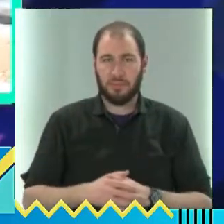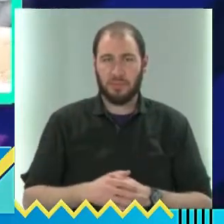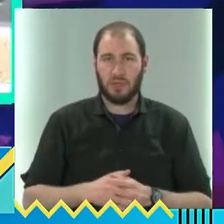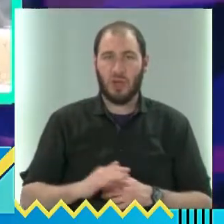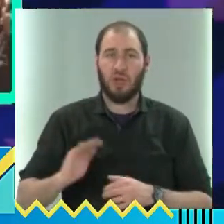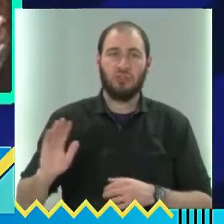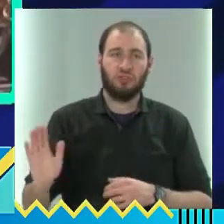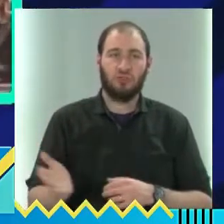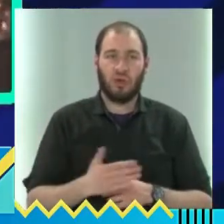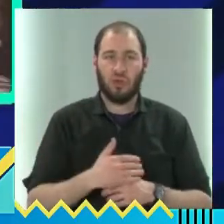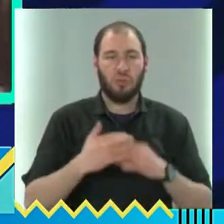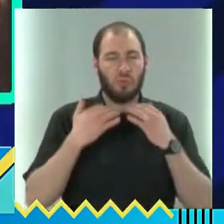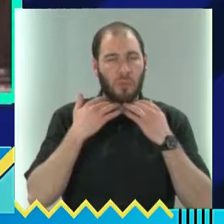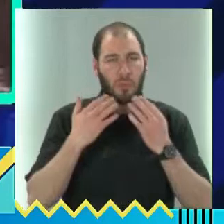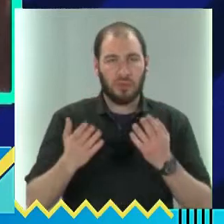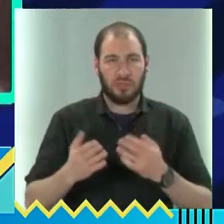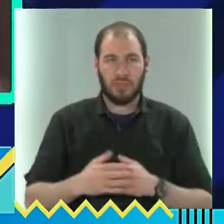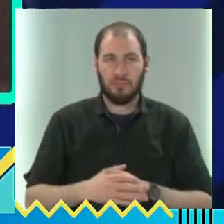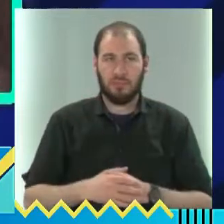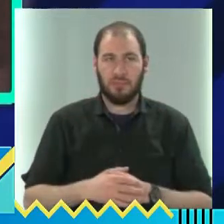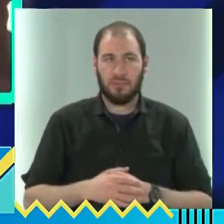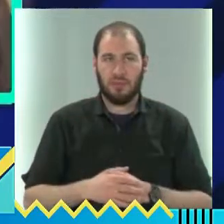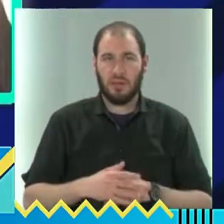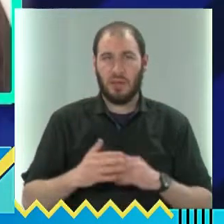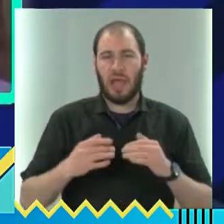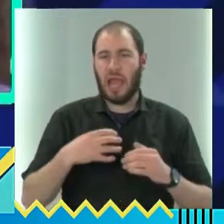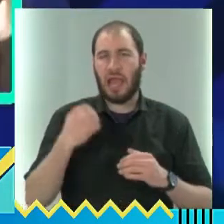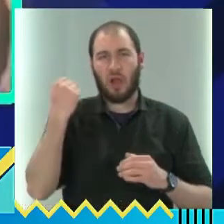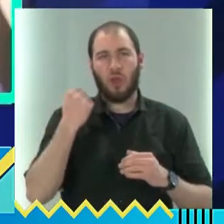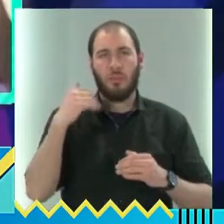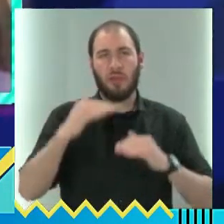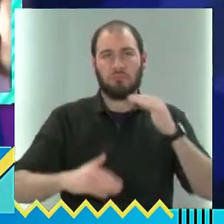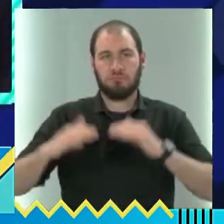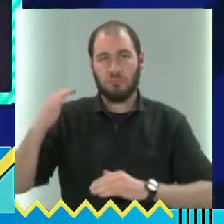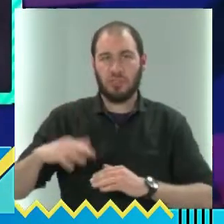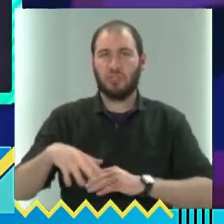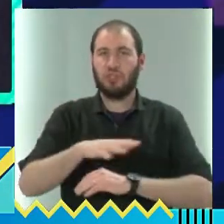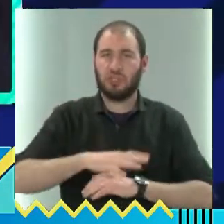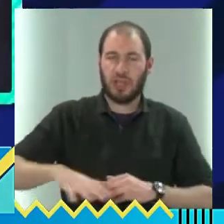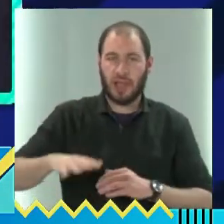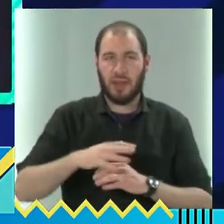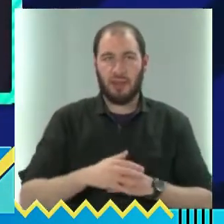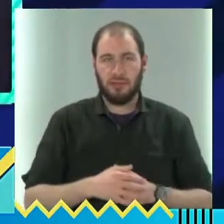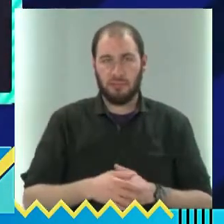todos, no importa el estatus económico, social,